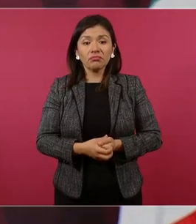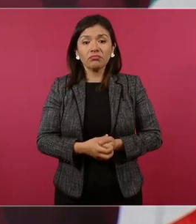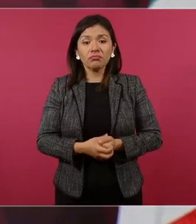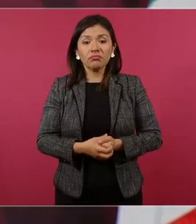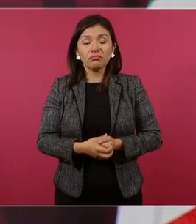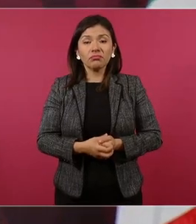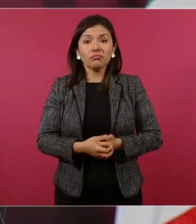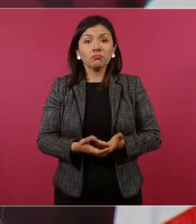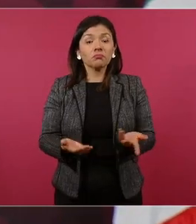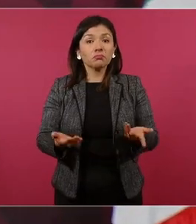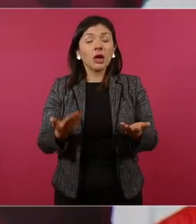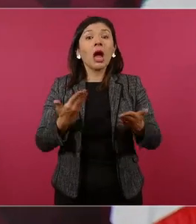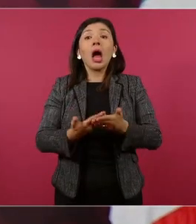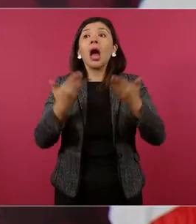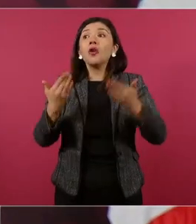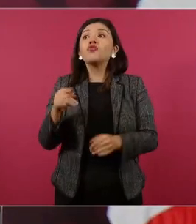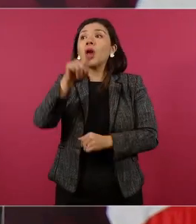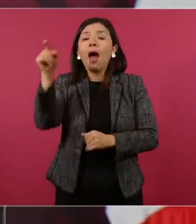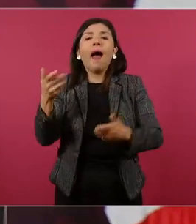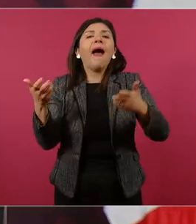qué van a hacer